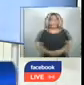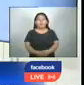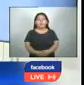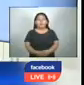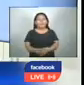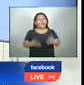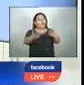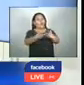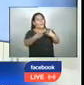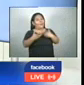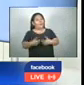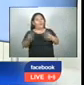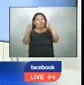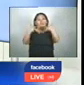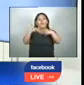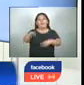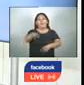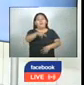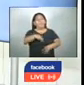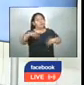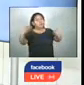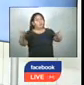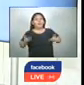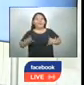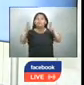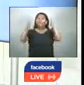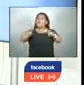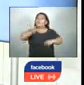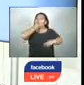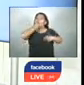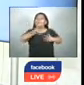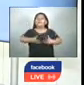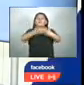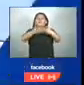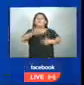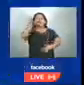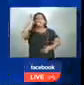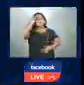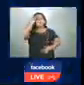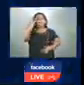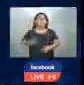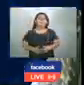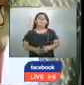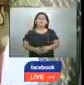Compañeros y amigos televidentes, bienvenidos a Contestión Empresarial, conozcamos las noticias.